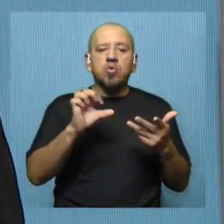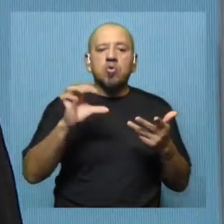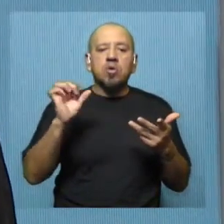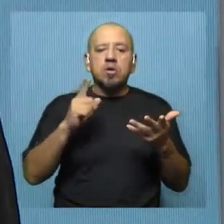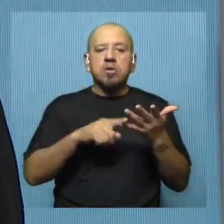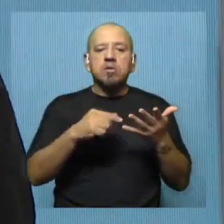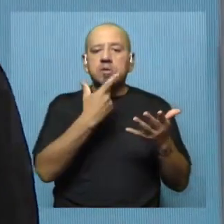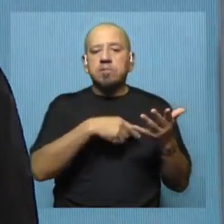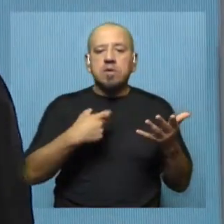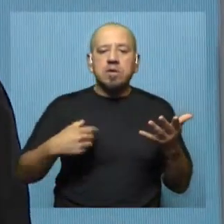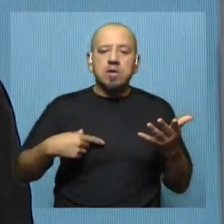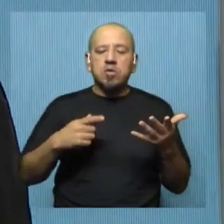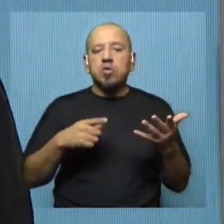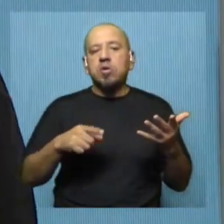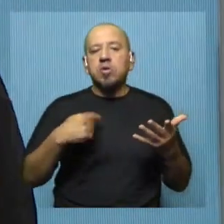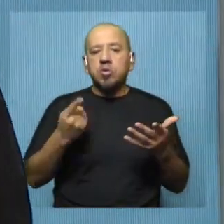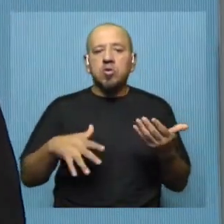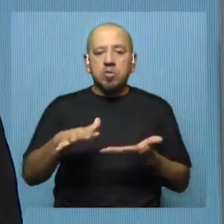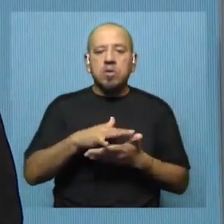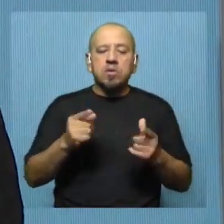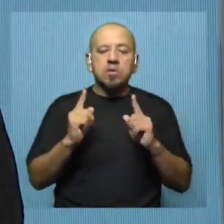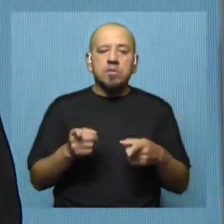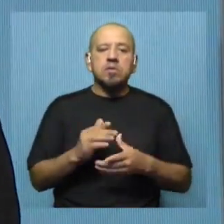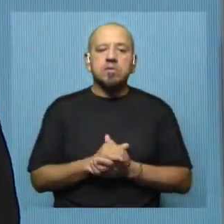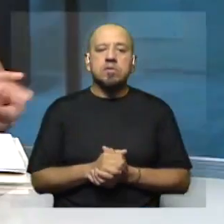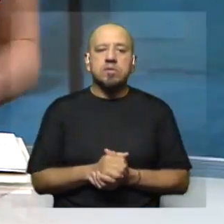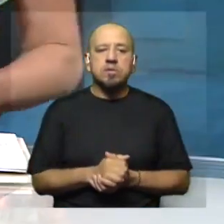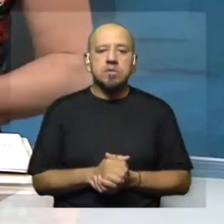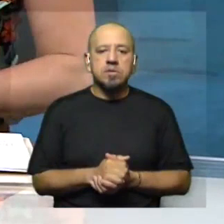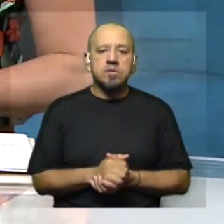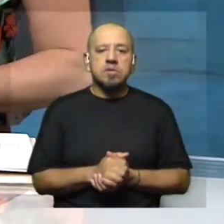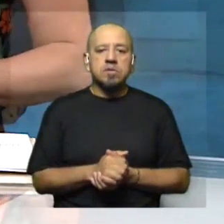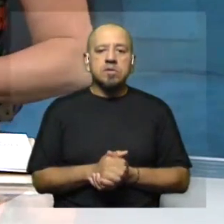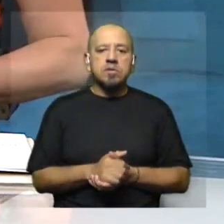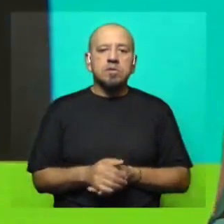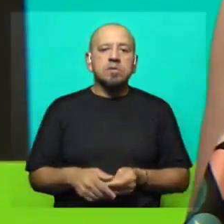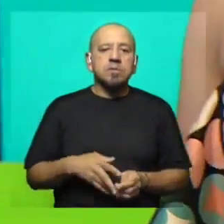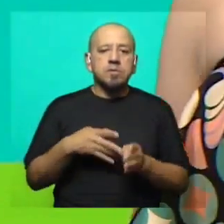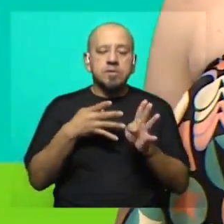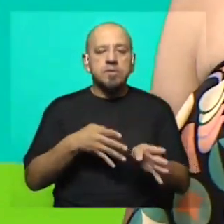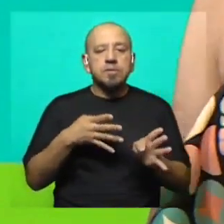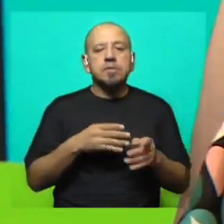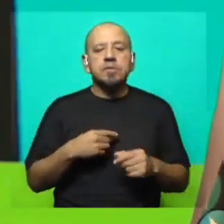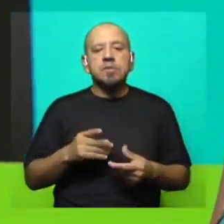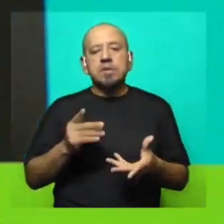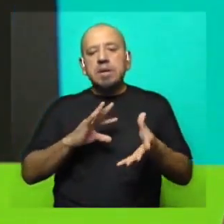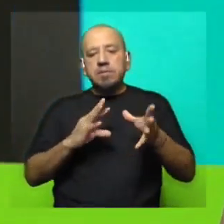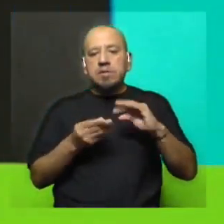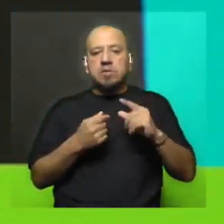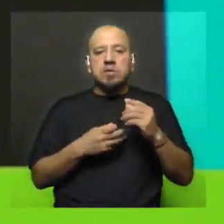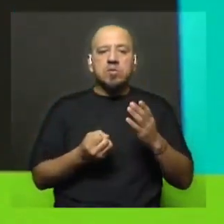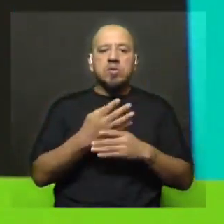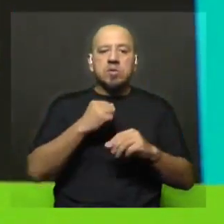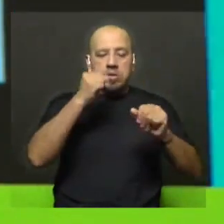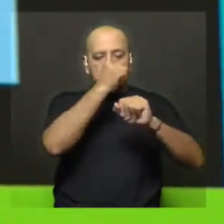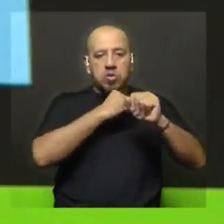Vázquez, Peñarol, y se siguen sumando en otros barrios, ¿no? ¿Ha sido un desafío adaptarse como a las nuevas tecnologías, o ha